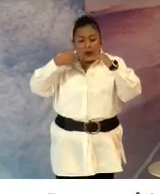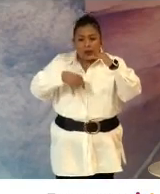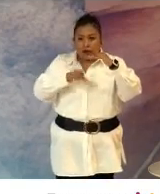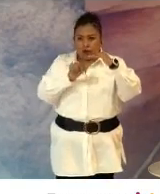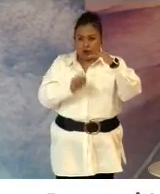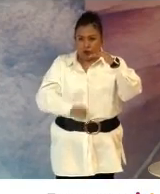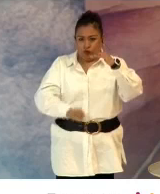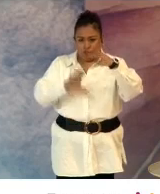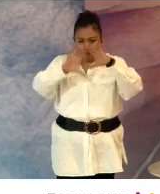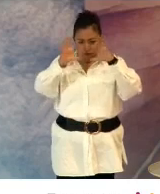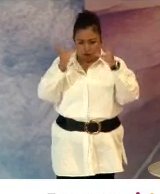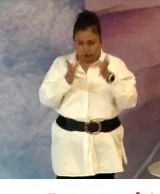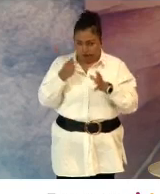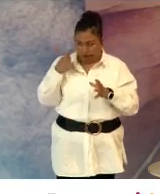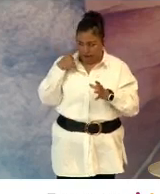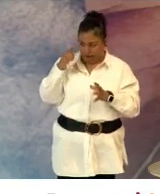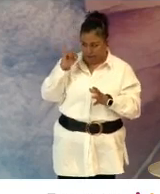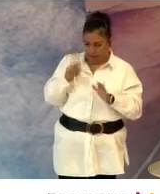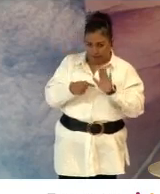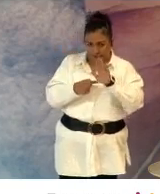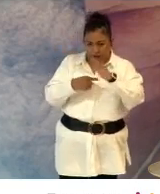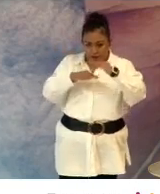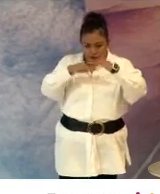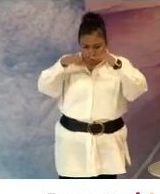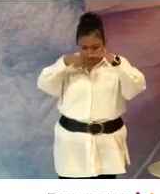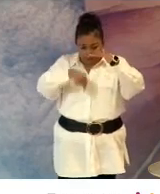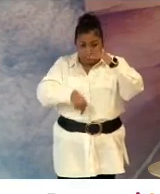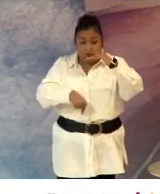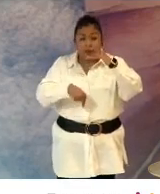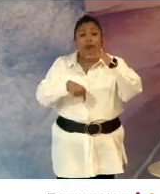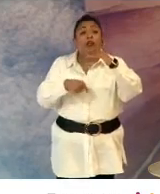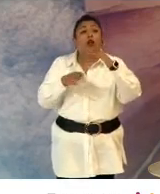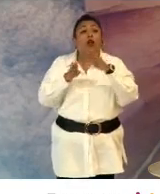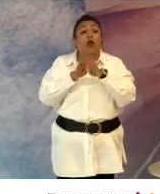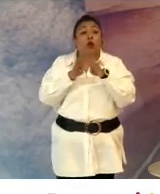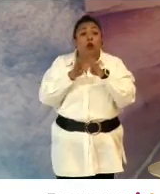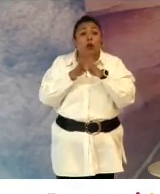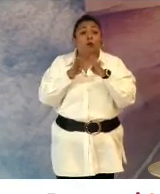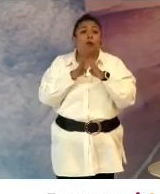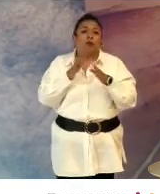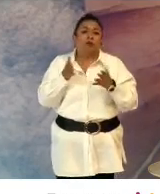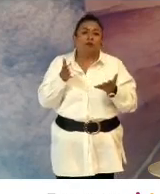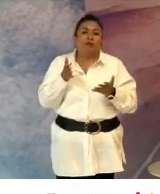de este planeta que observan aquí. Se relaciona con las